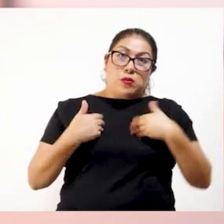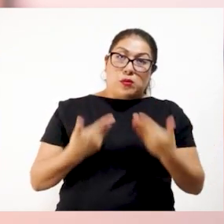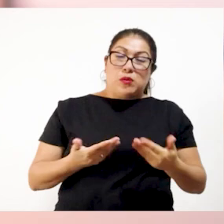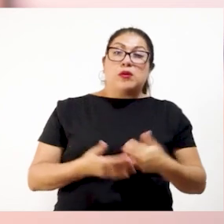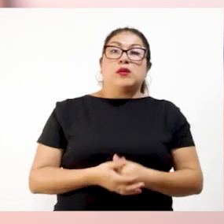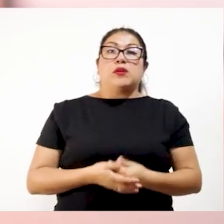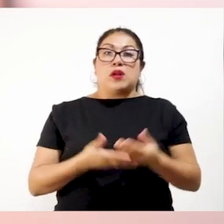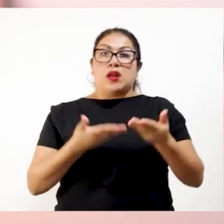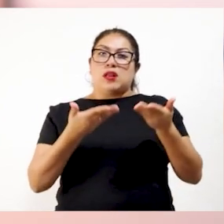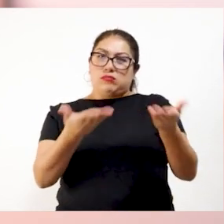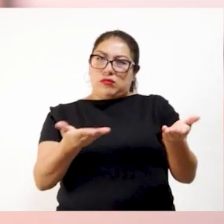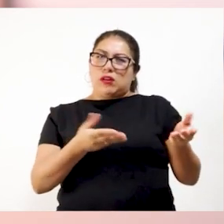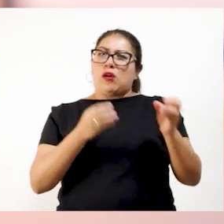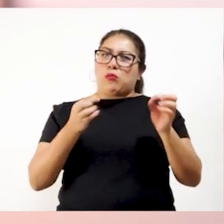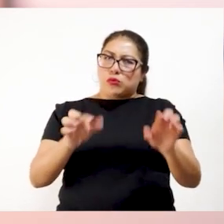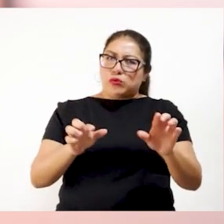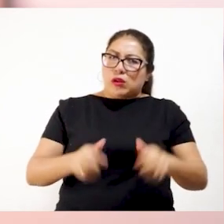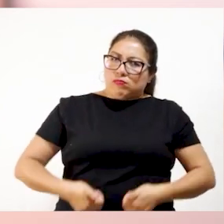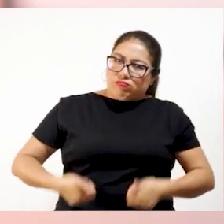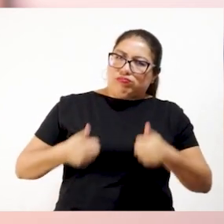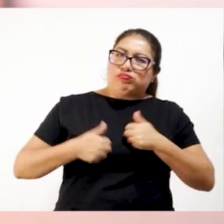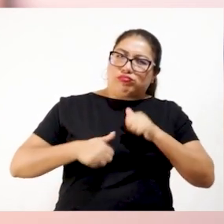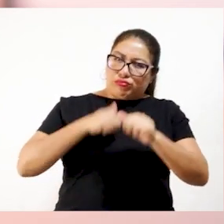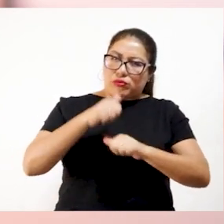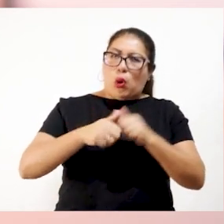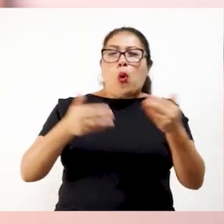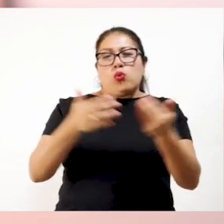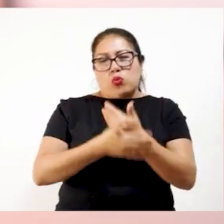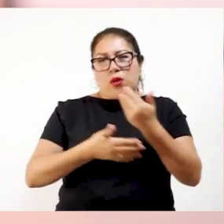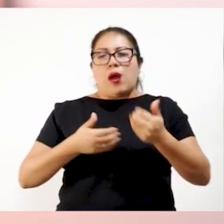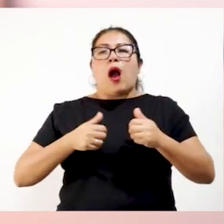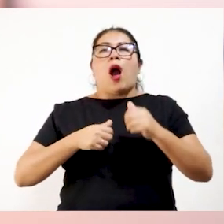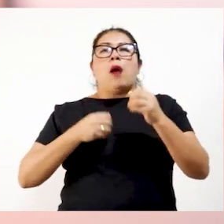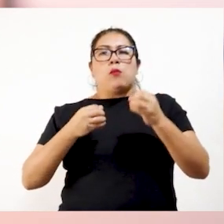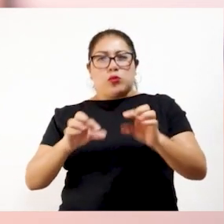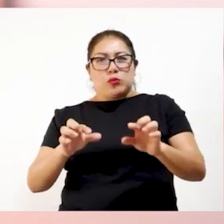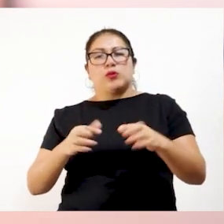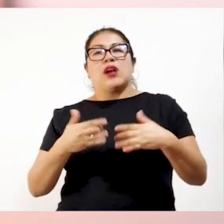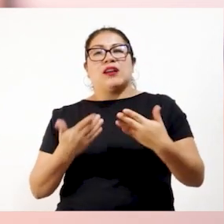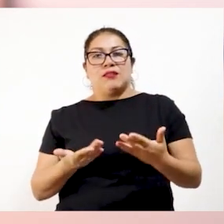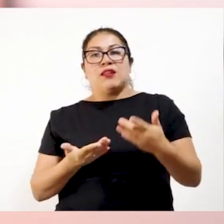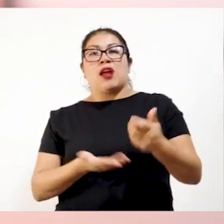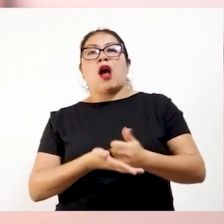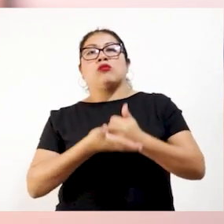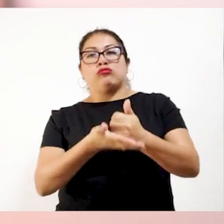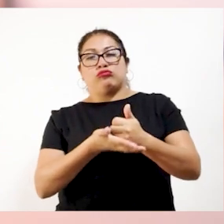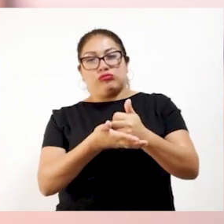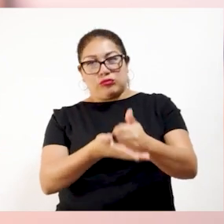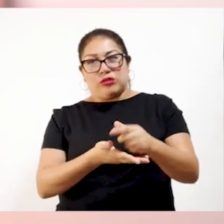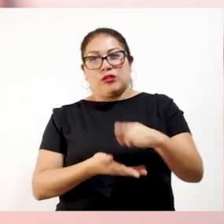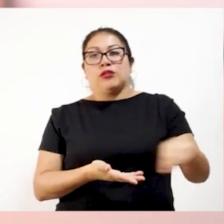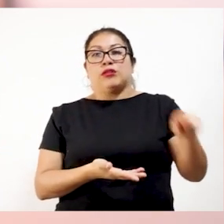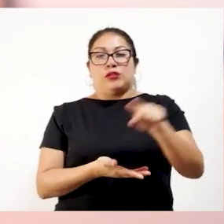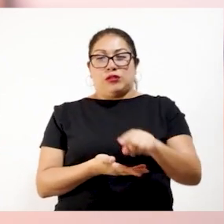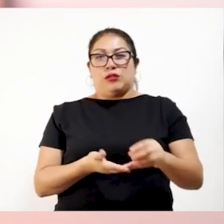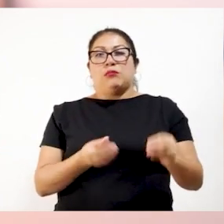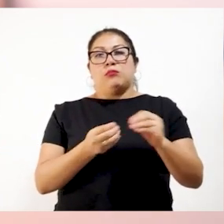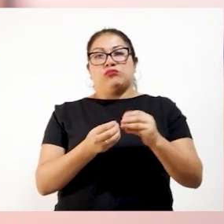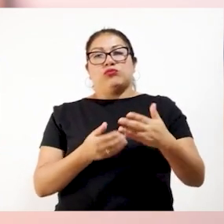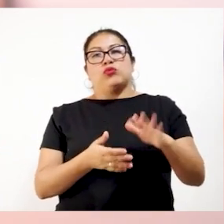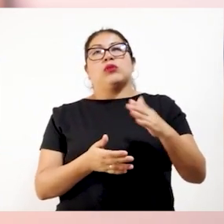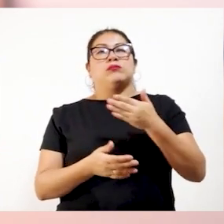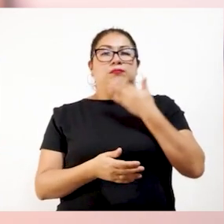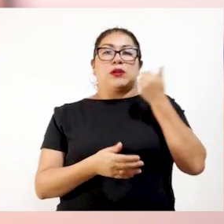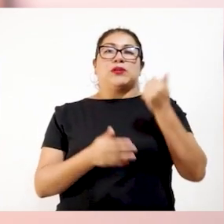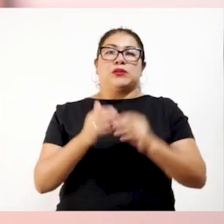tengan pues una oportunidad de vida o una nueva oportunidad que sin duda pues, va a redundar en